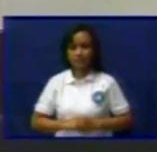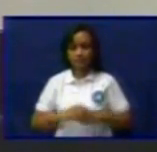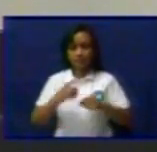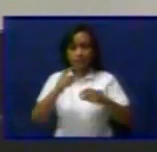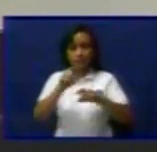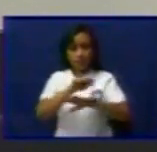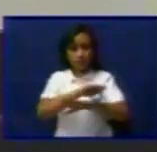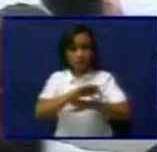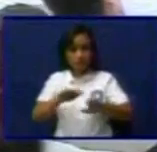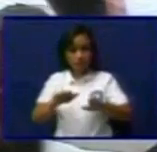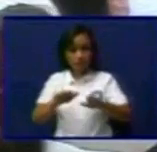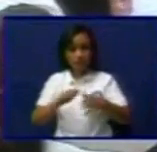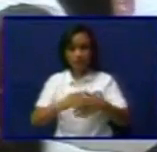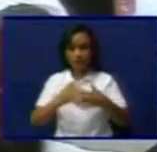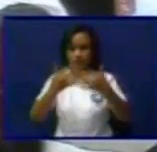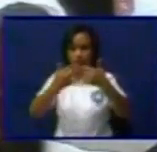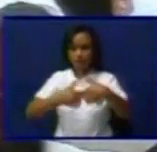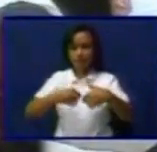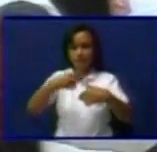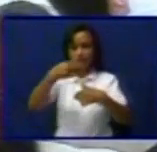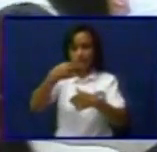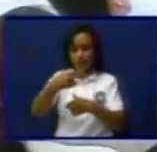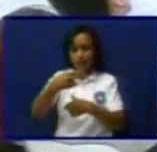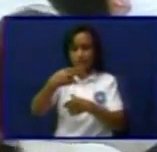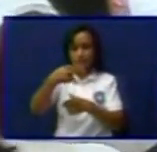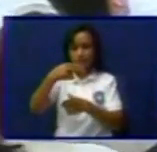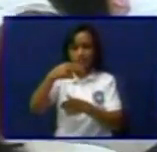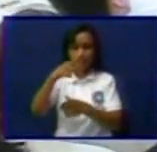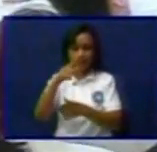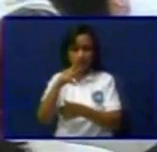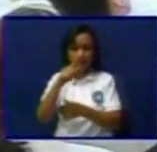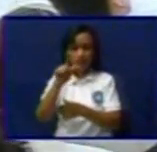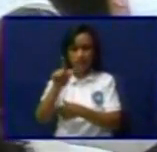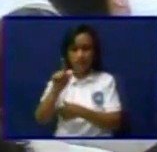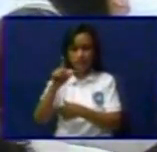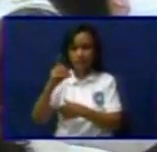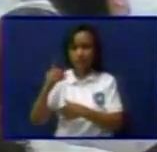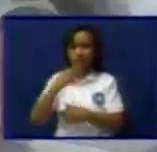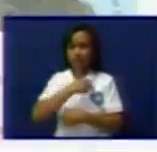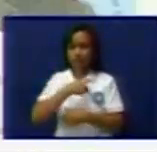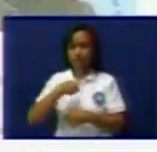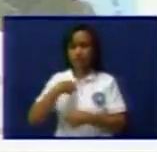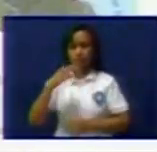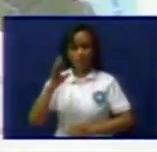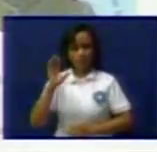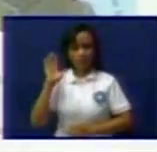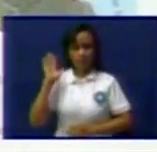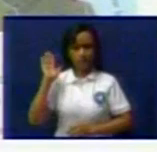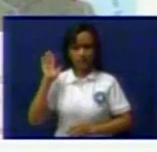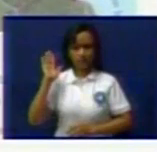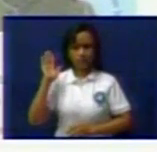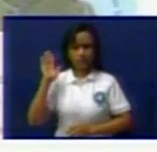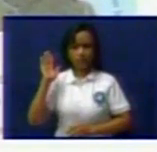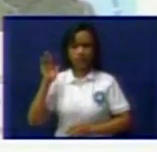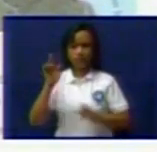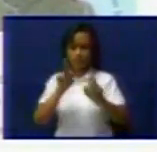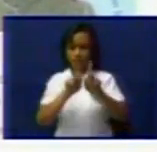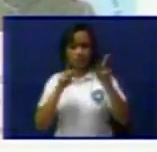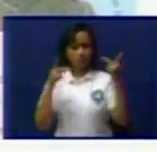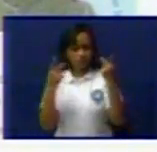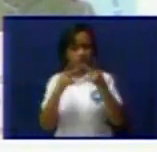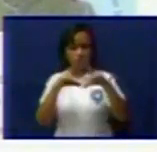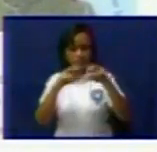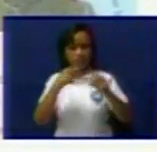Al final, la empresa HKND hacemos el compromiso sincero al